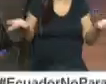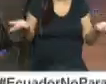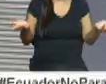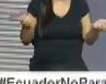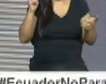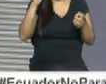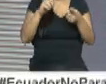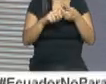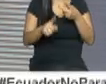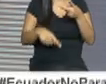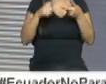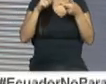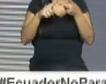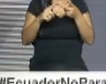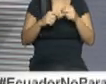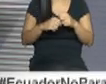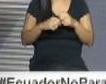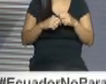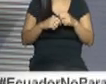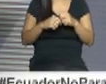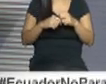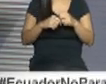embargo, en este momento se va a